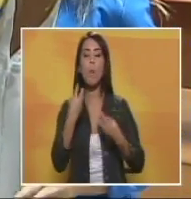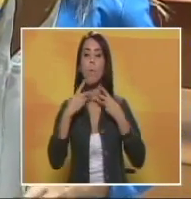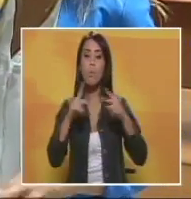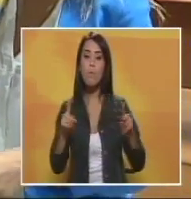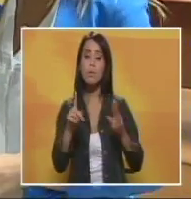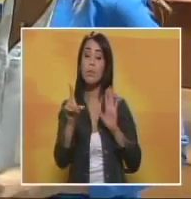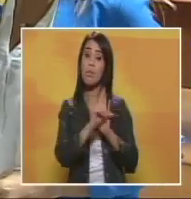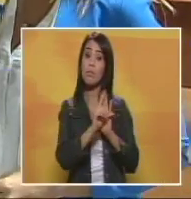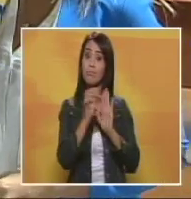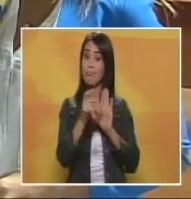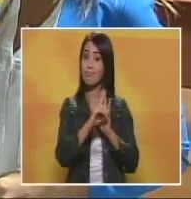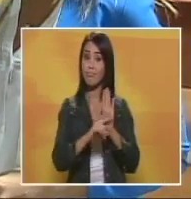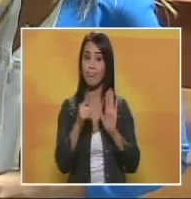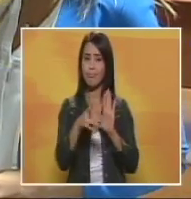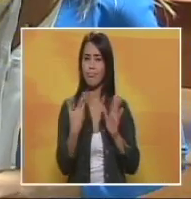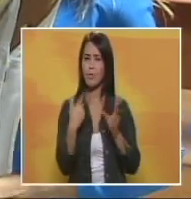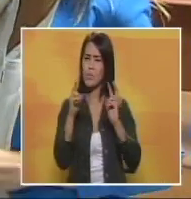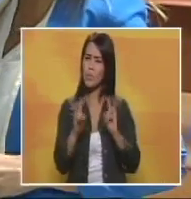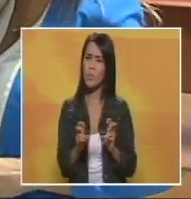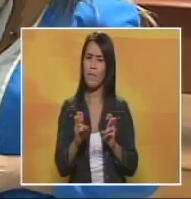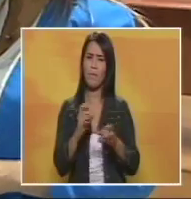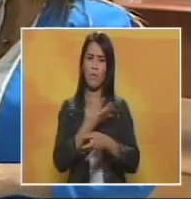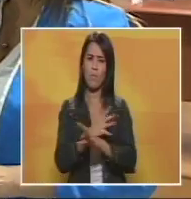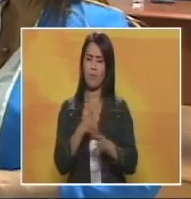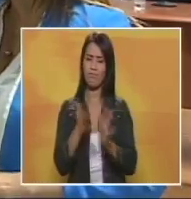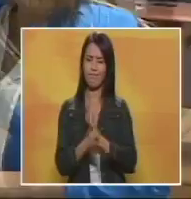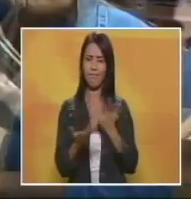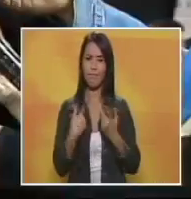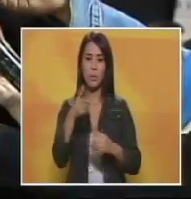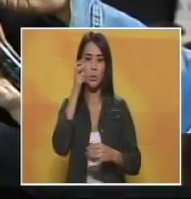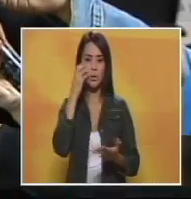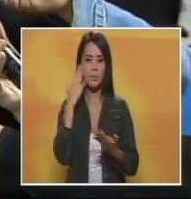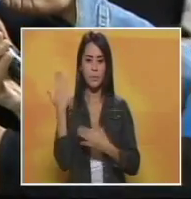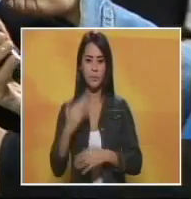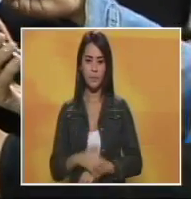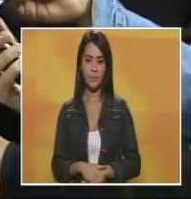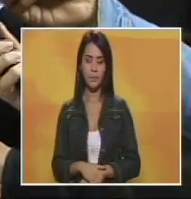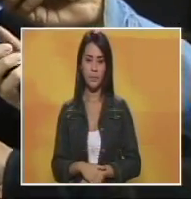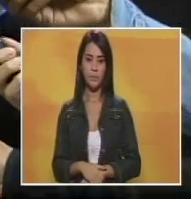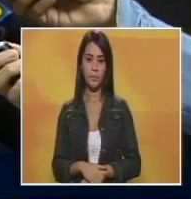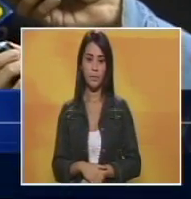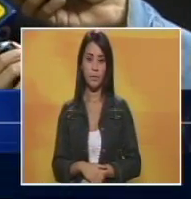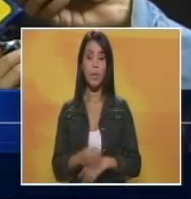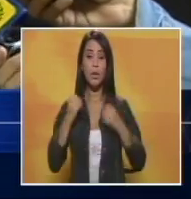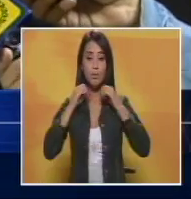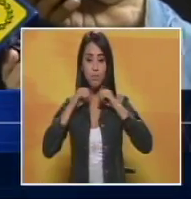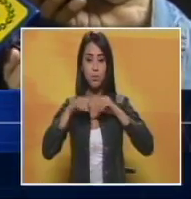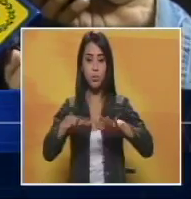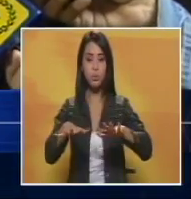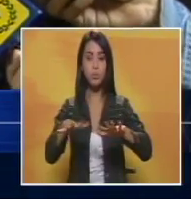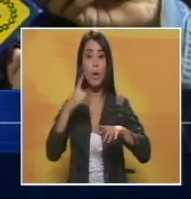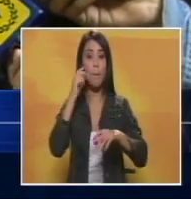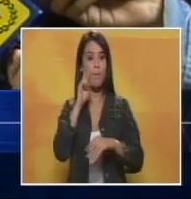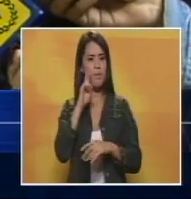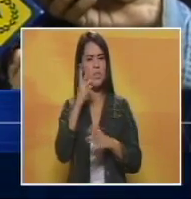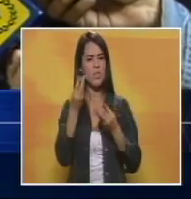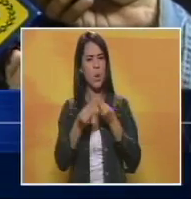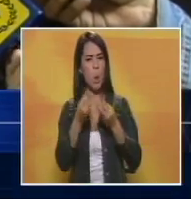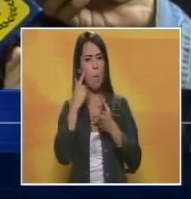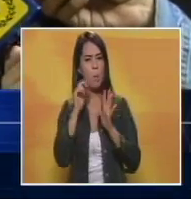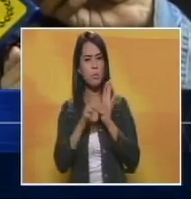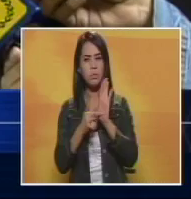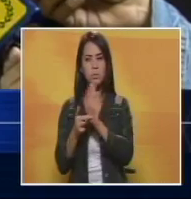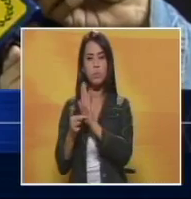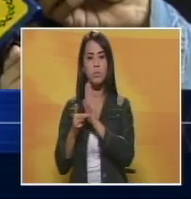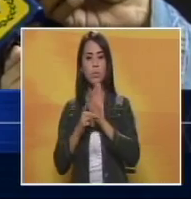legales con respecto a esta nueva tendencia. Vamos a escuchar sus declaraciones. A través de las redes sociales hemos visto cómo se ha hecho viral